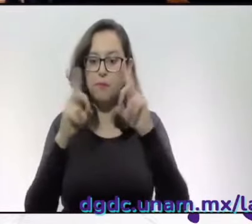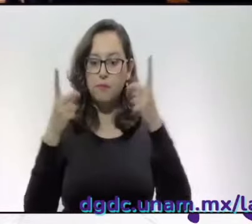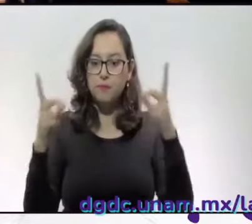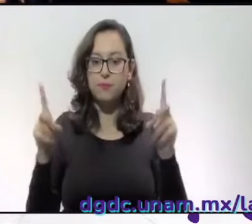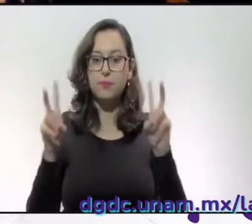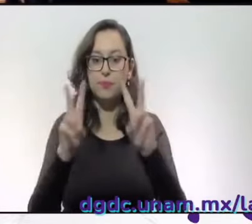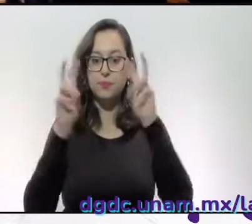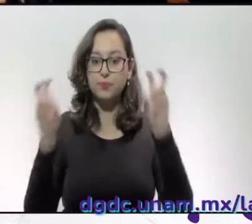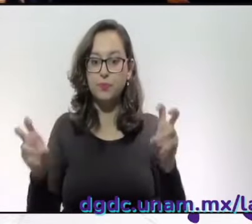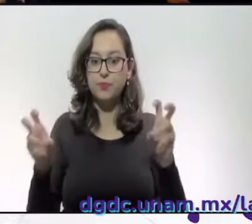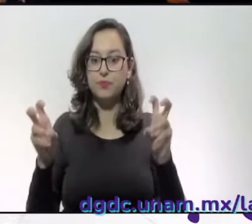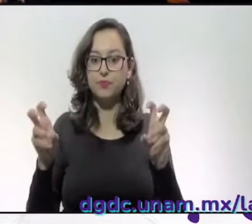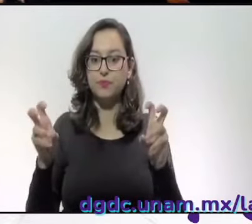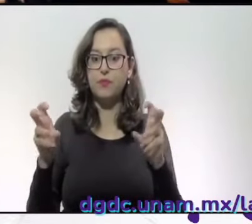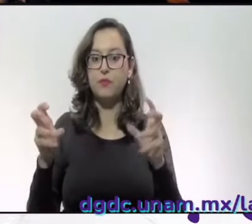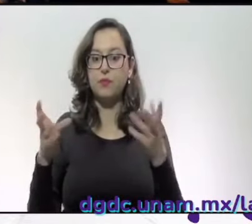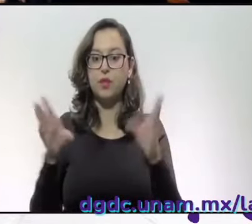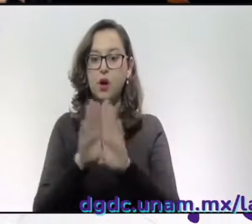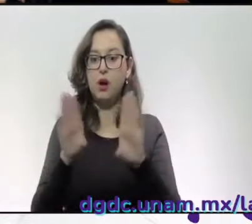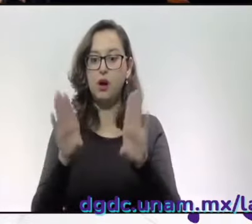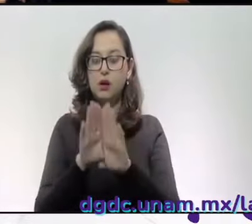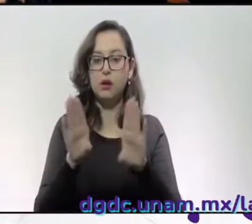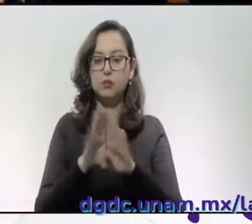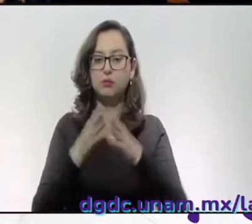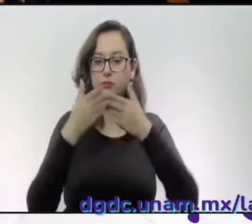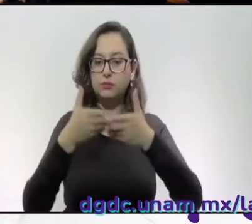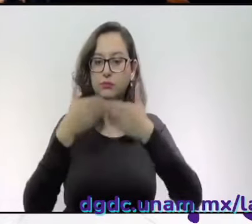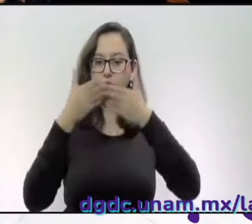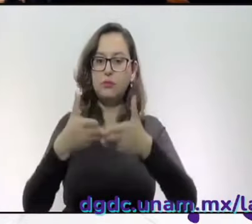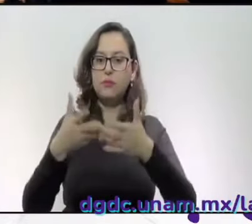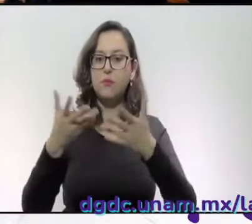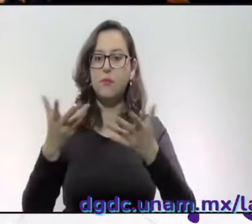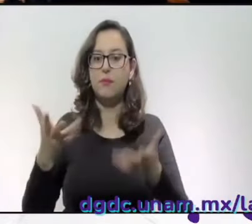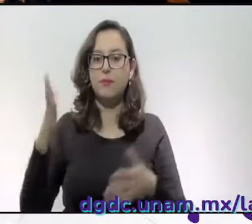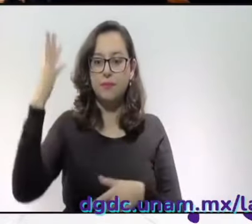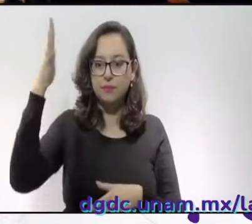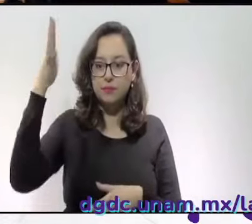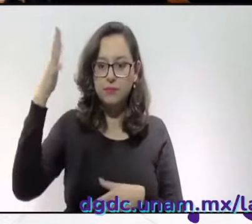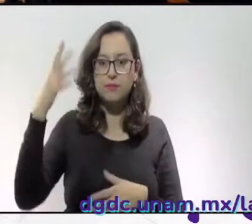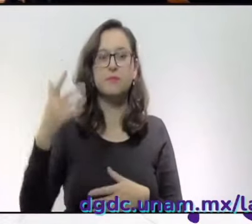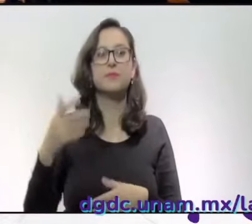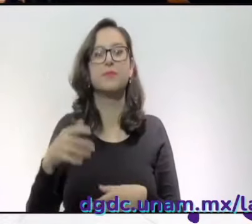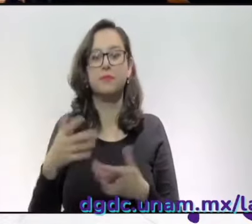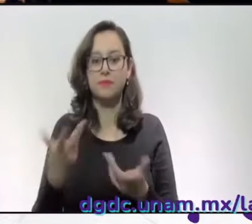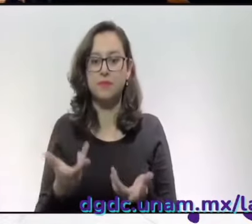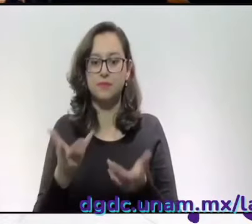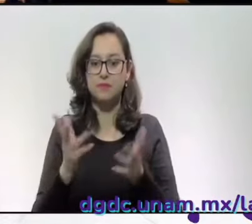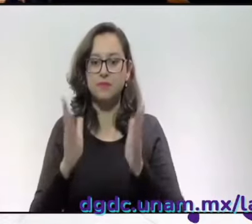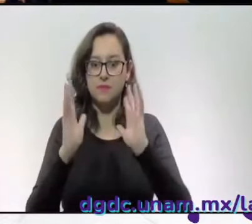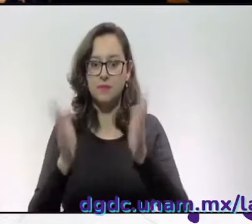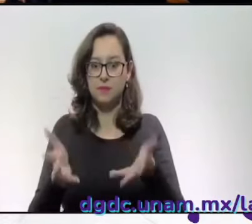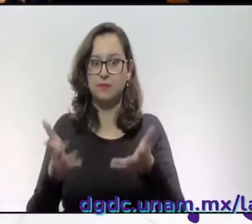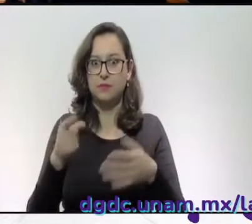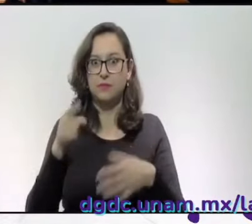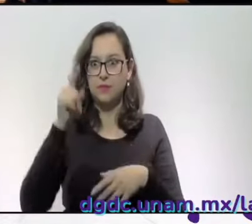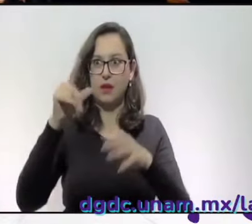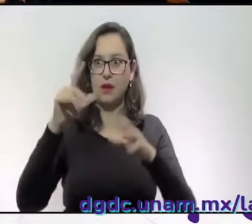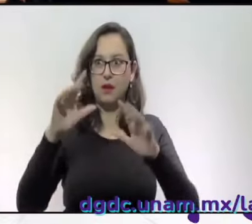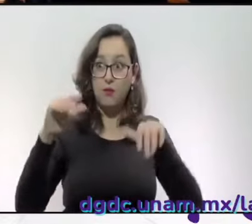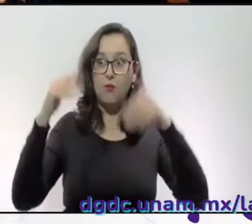velas solares, que al final no es muy parecido a cómo funciona un barco, pero ya a nivel planetario, ¿no?